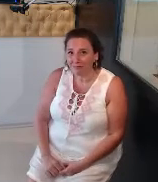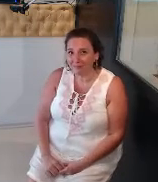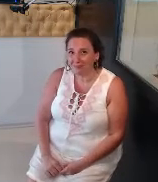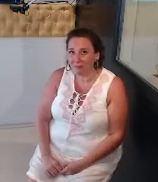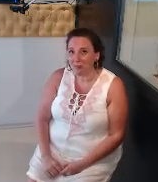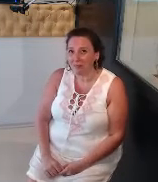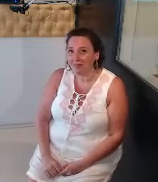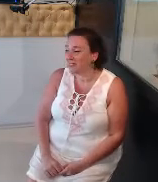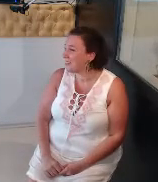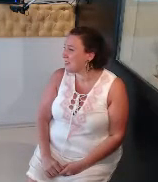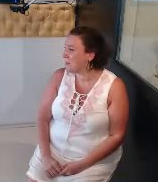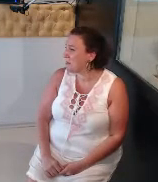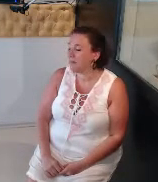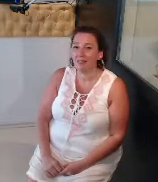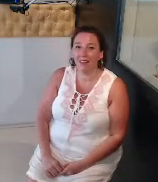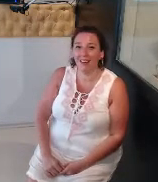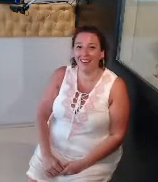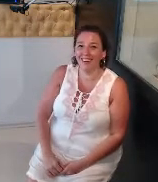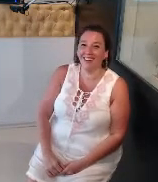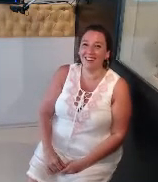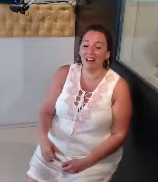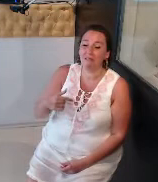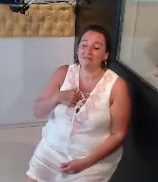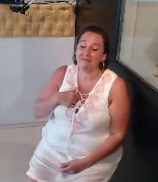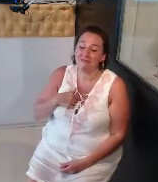como cualquier colectivo. ¿Te dio alguna explicación?